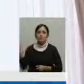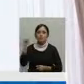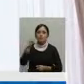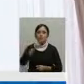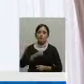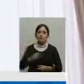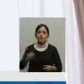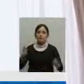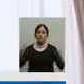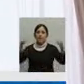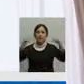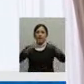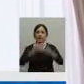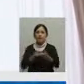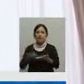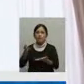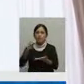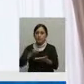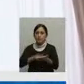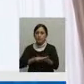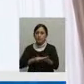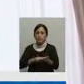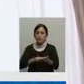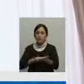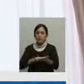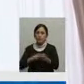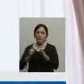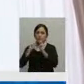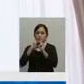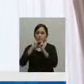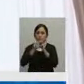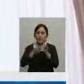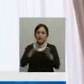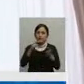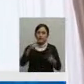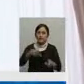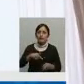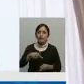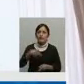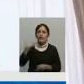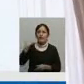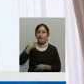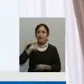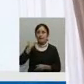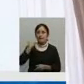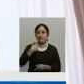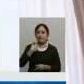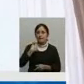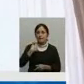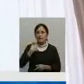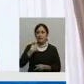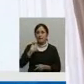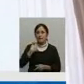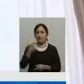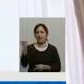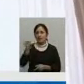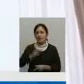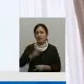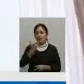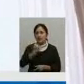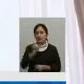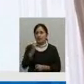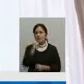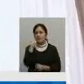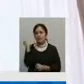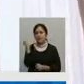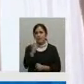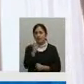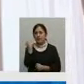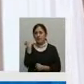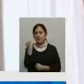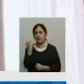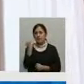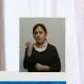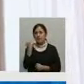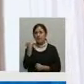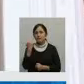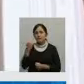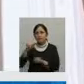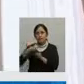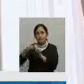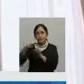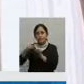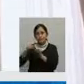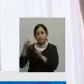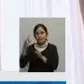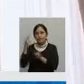Argentina que incluye muchas cosas, pero inversión canadiense y intercambios